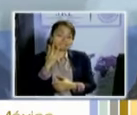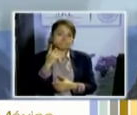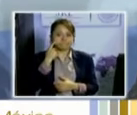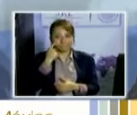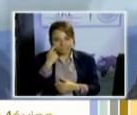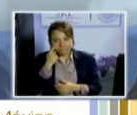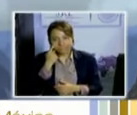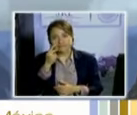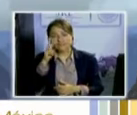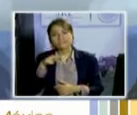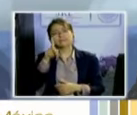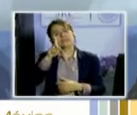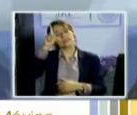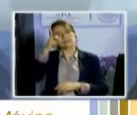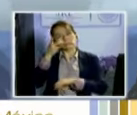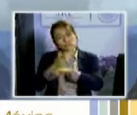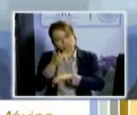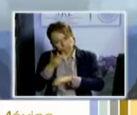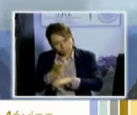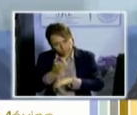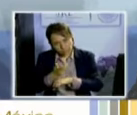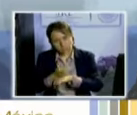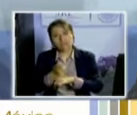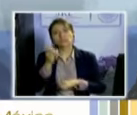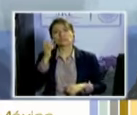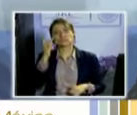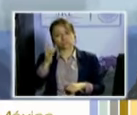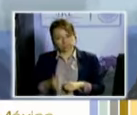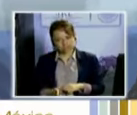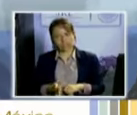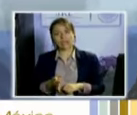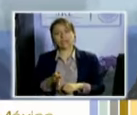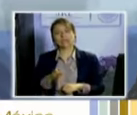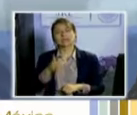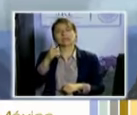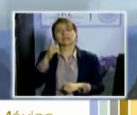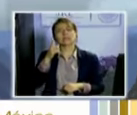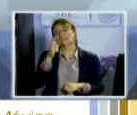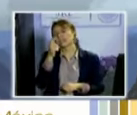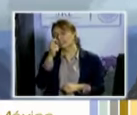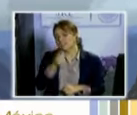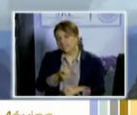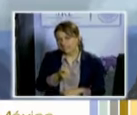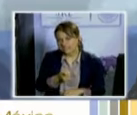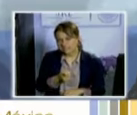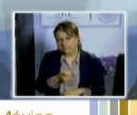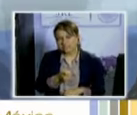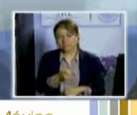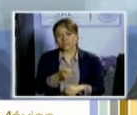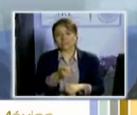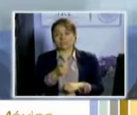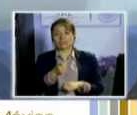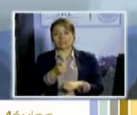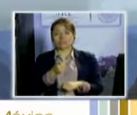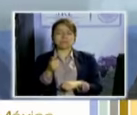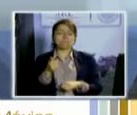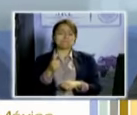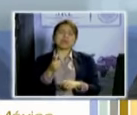tank muy reconocido en Estados Unidos había hecho un estudio sobre la cost